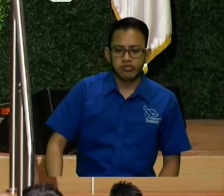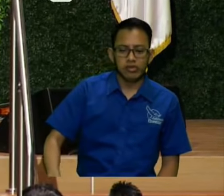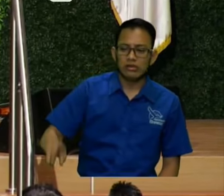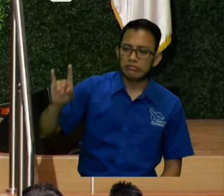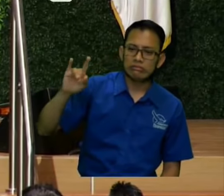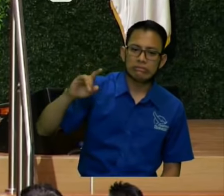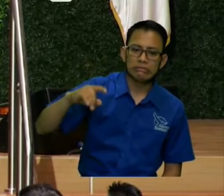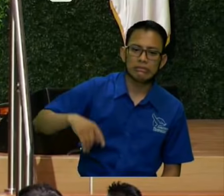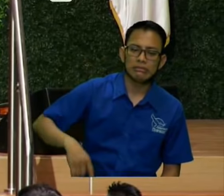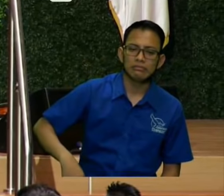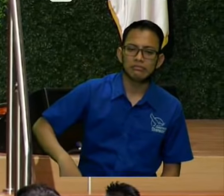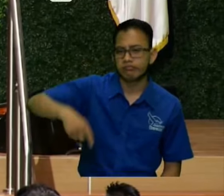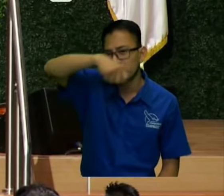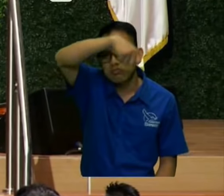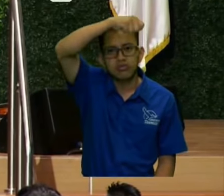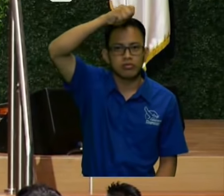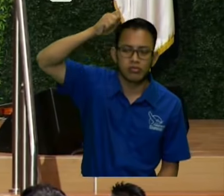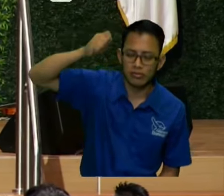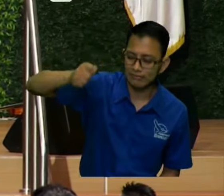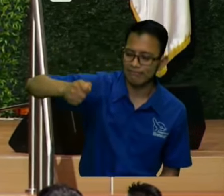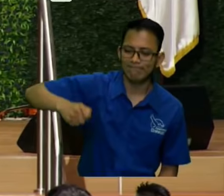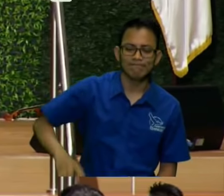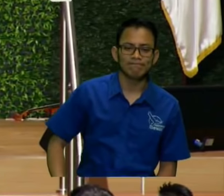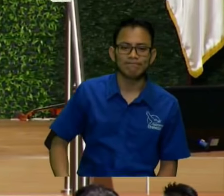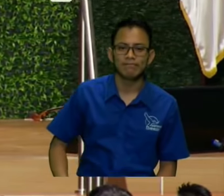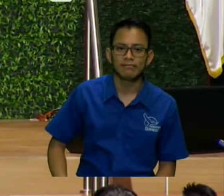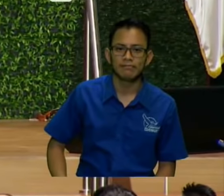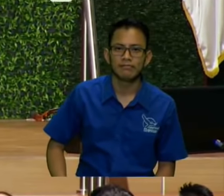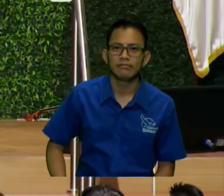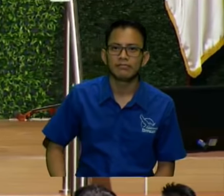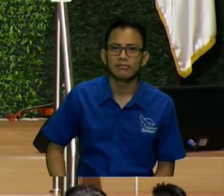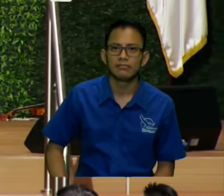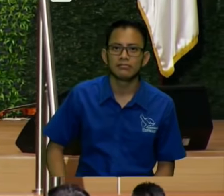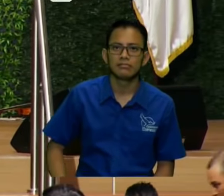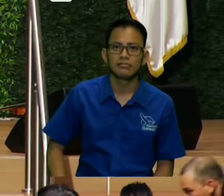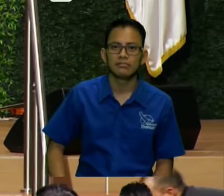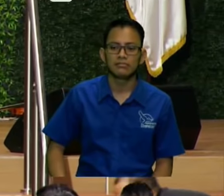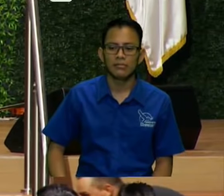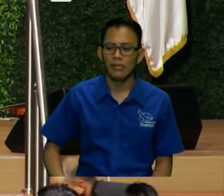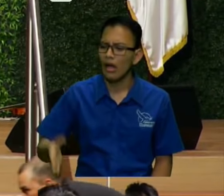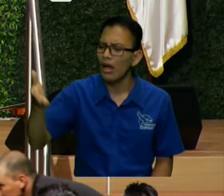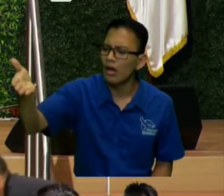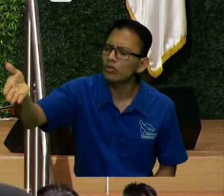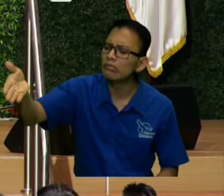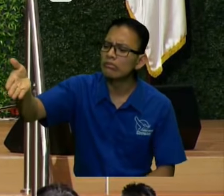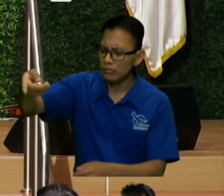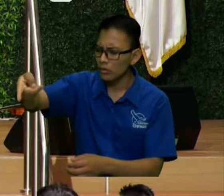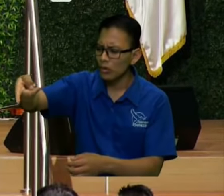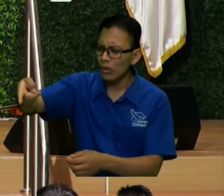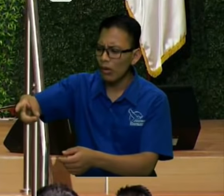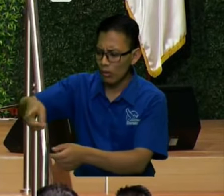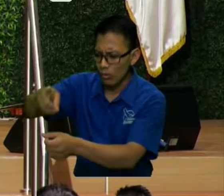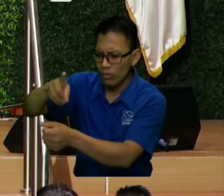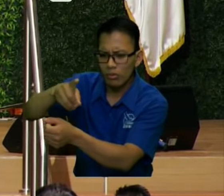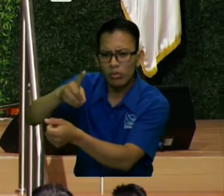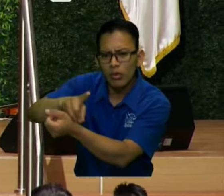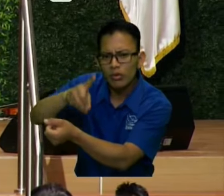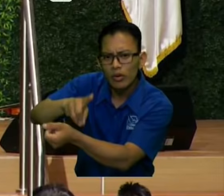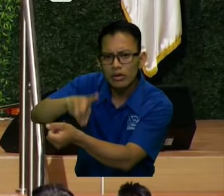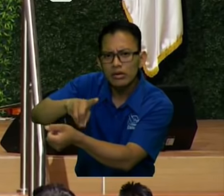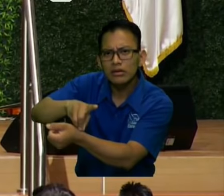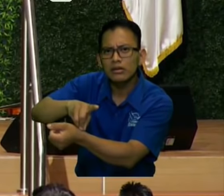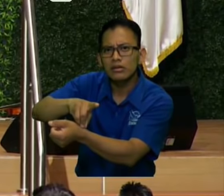Aquí a cualquiera de los dos, pero al doctor le voy a preguntar. ¿No te hubiera bastado para ser doctor ir una sola vez a las 8